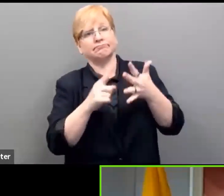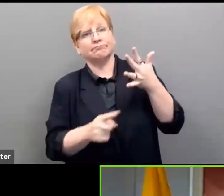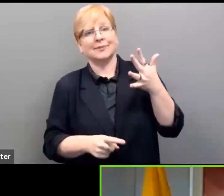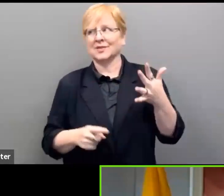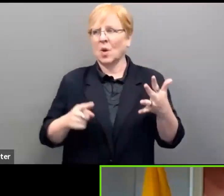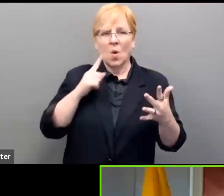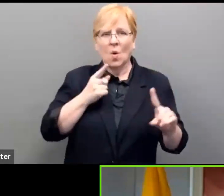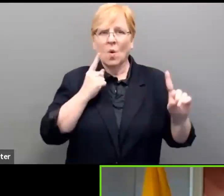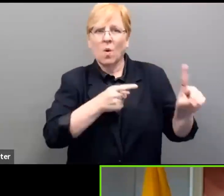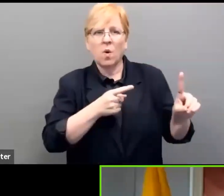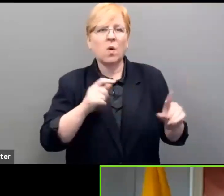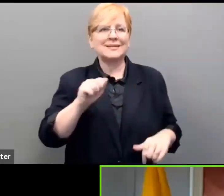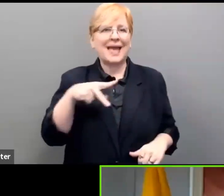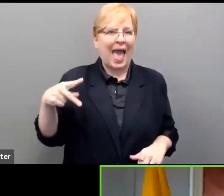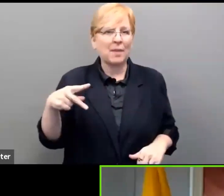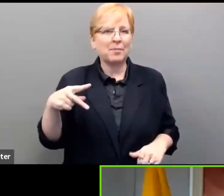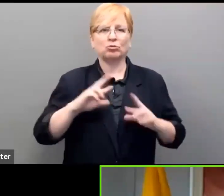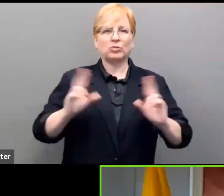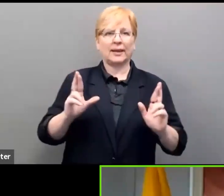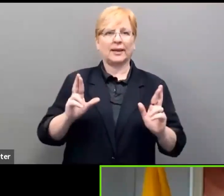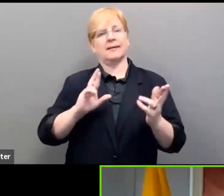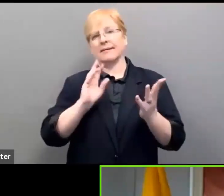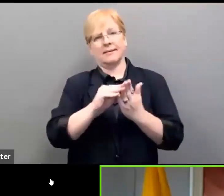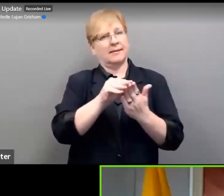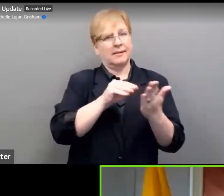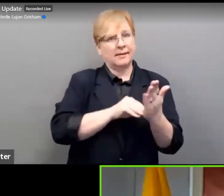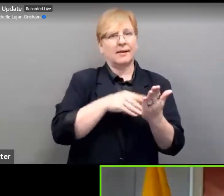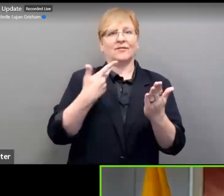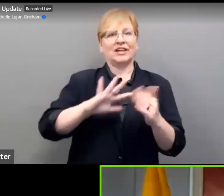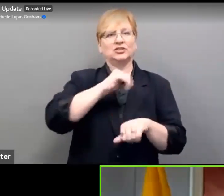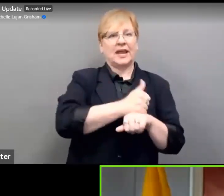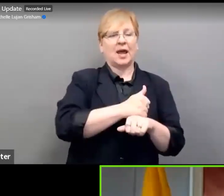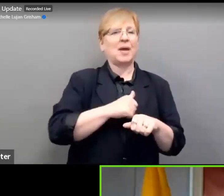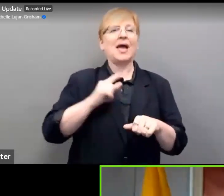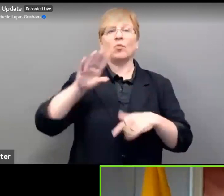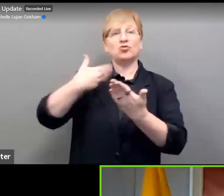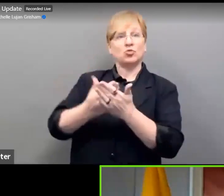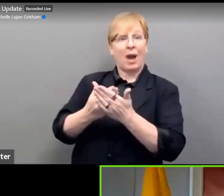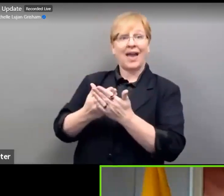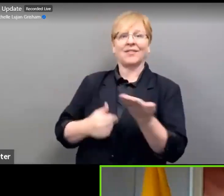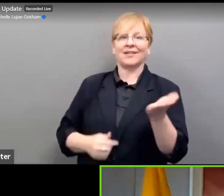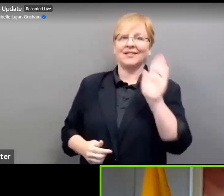otros lugares de donde se reúnen muchas personas.